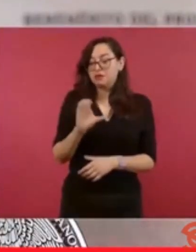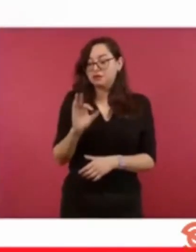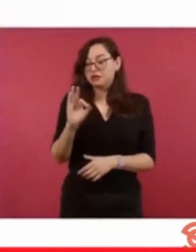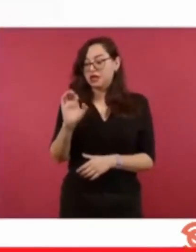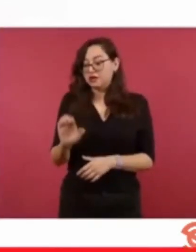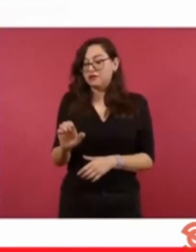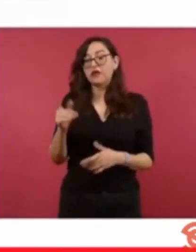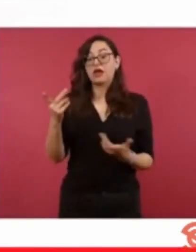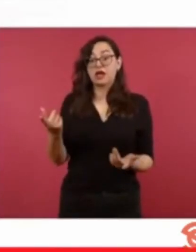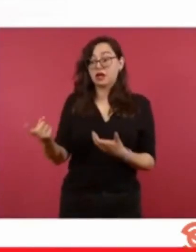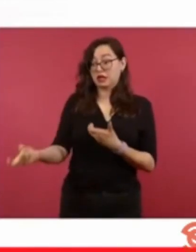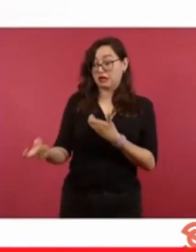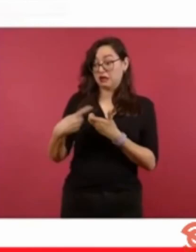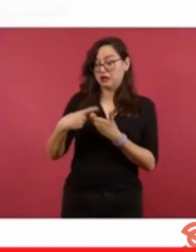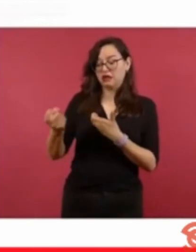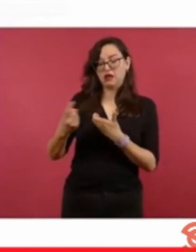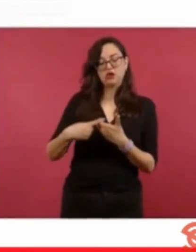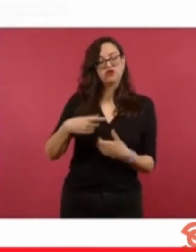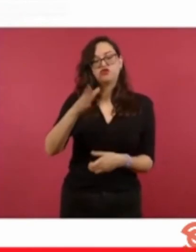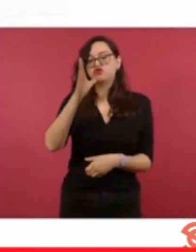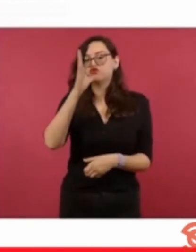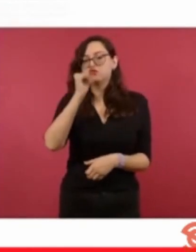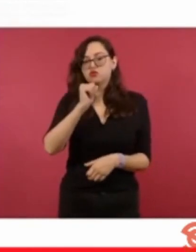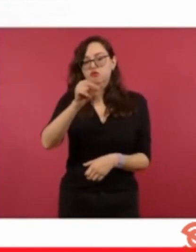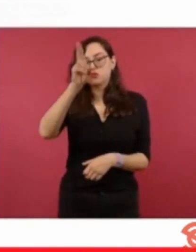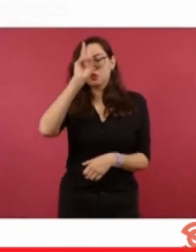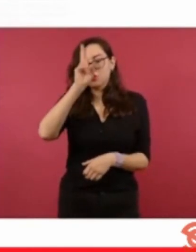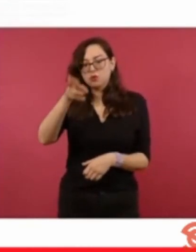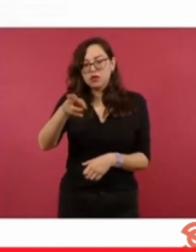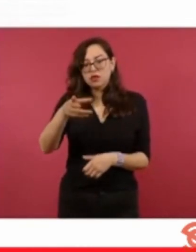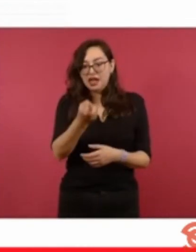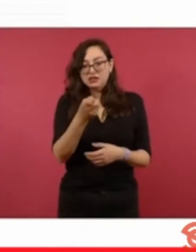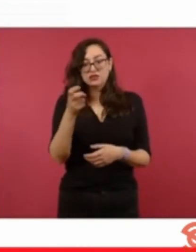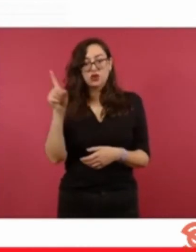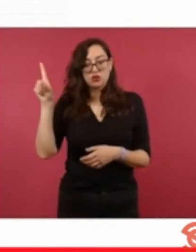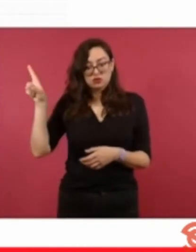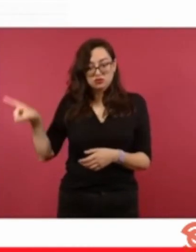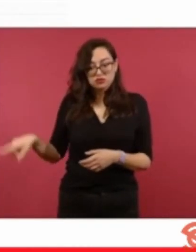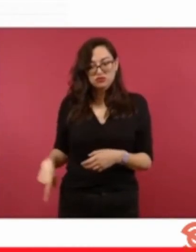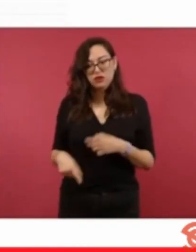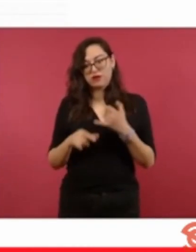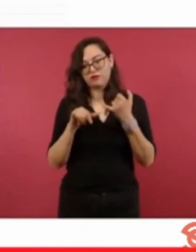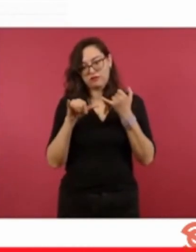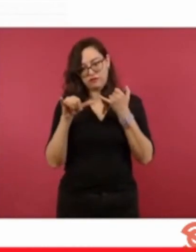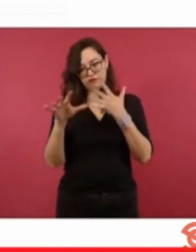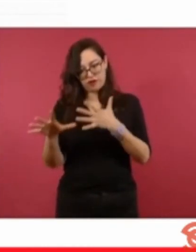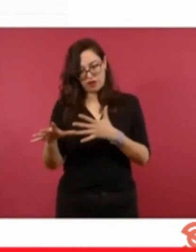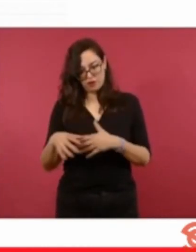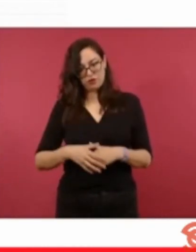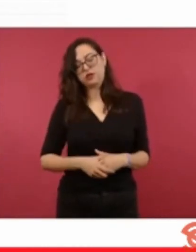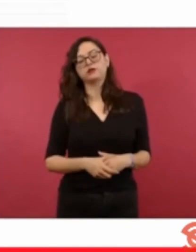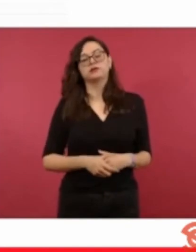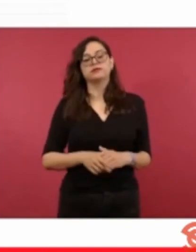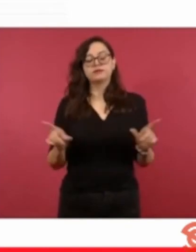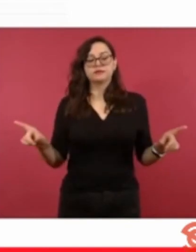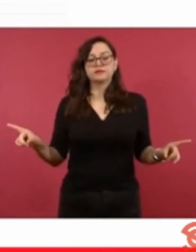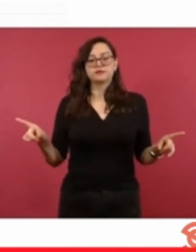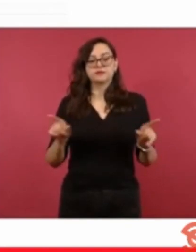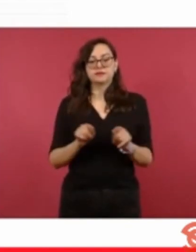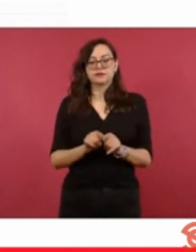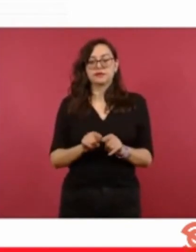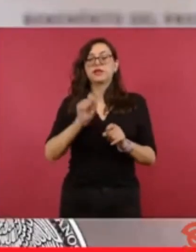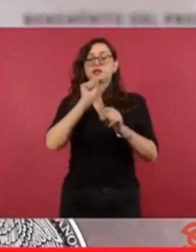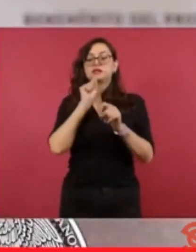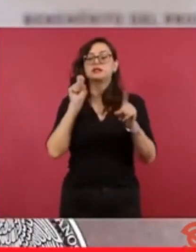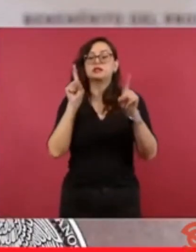es parte de un fraude y una estafa. Y esto, también